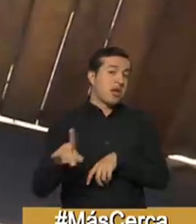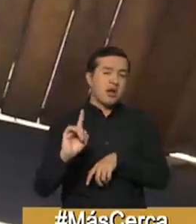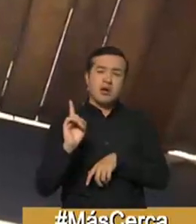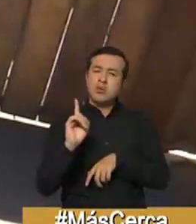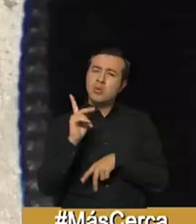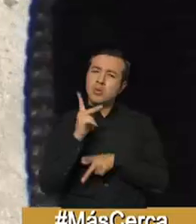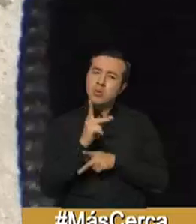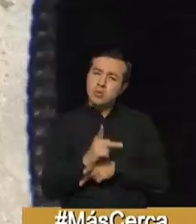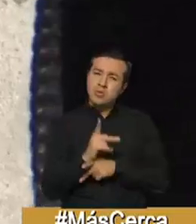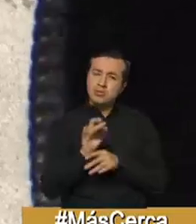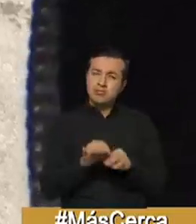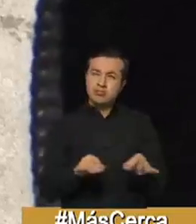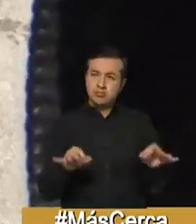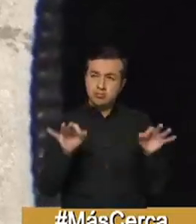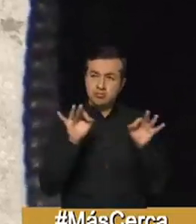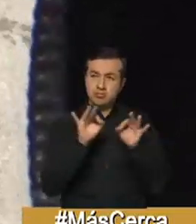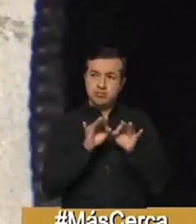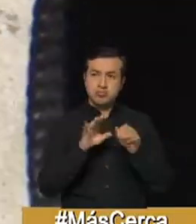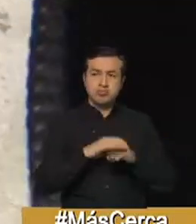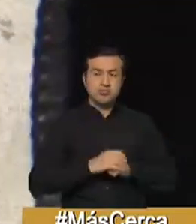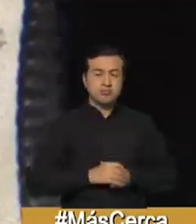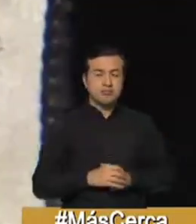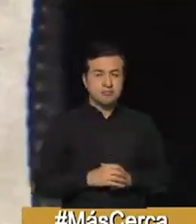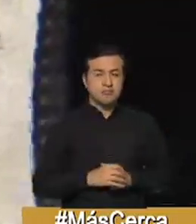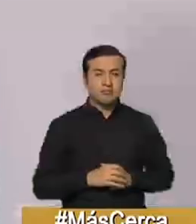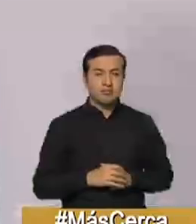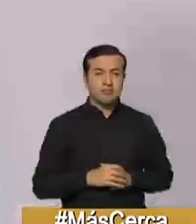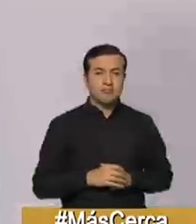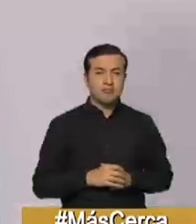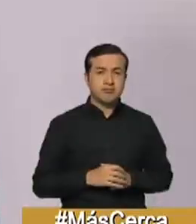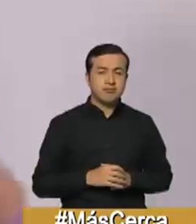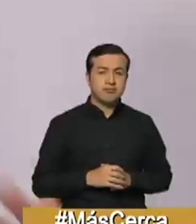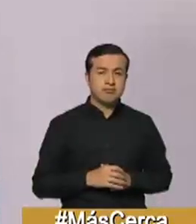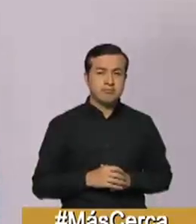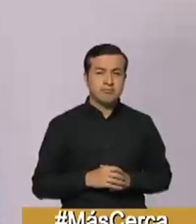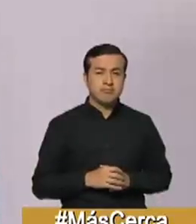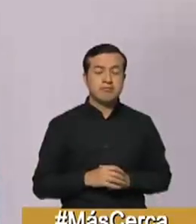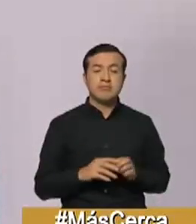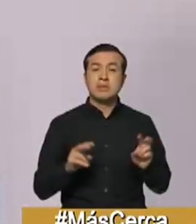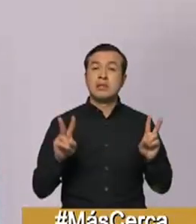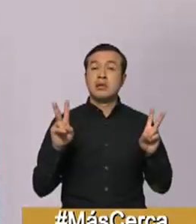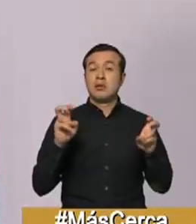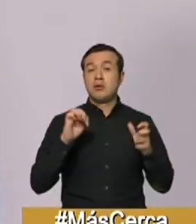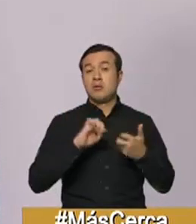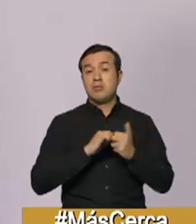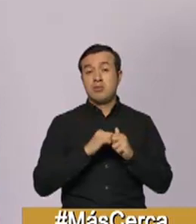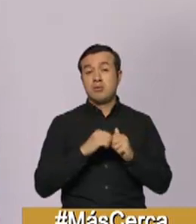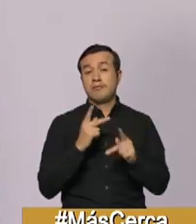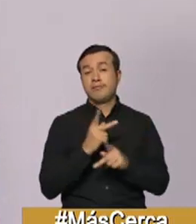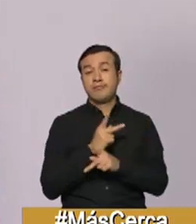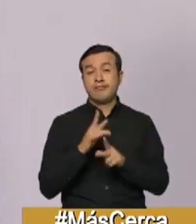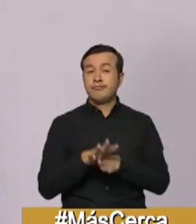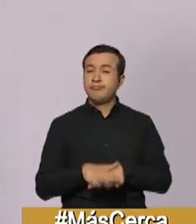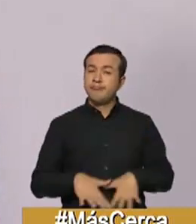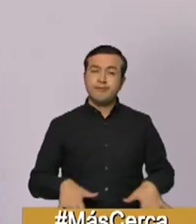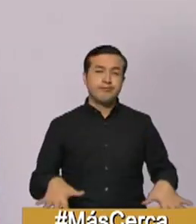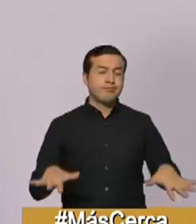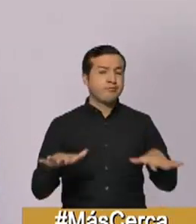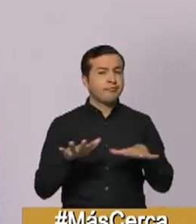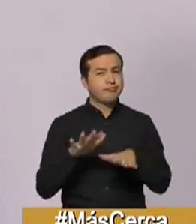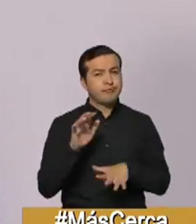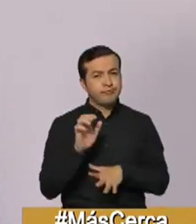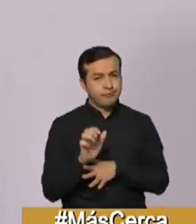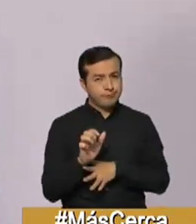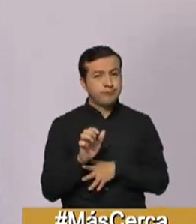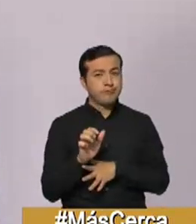buscan un hogar. Marielena Vaca, Medios Públicos. Este es un tema y un problema que ocurre a todo nivel en todo nuestro país.